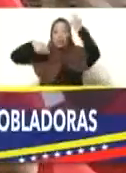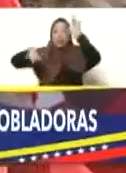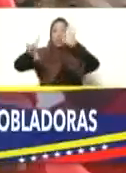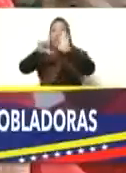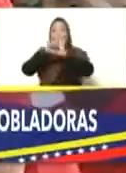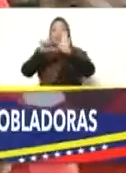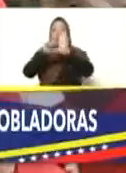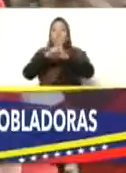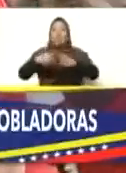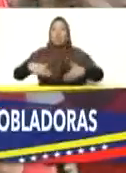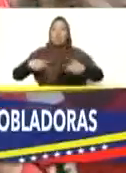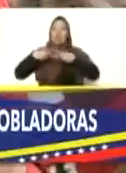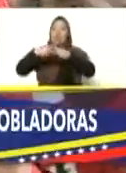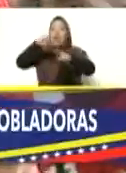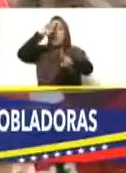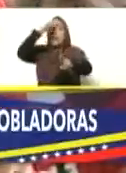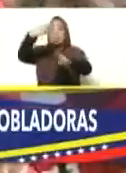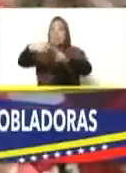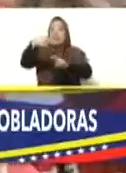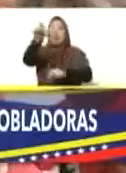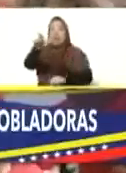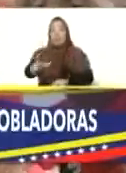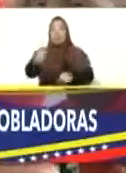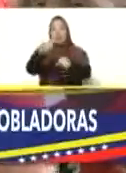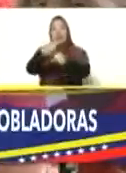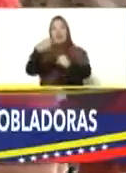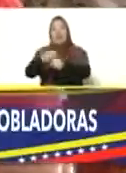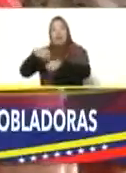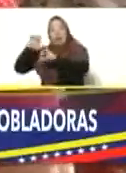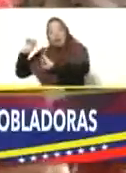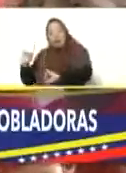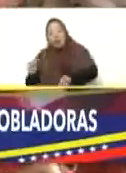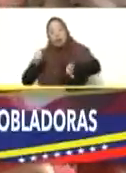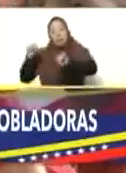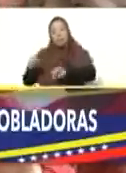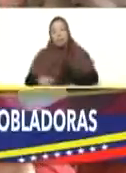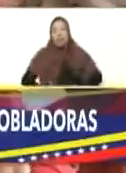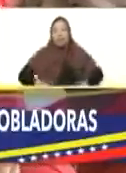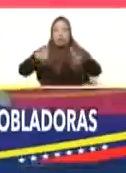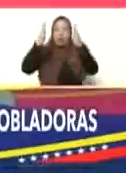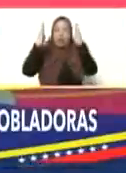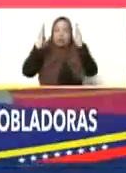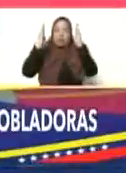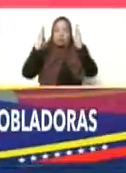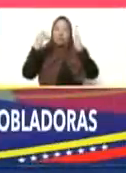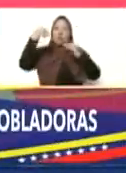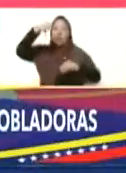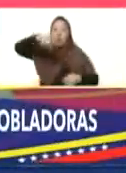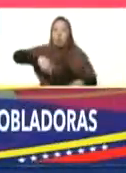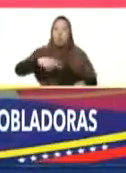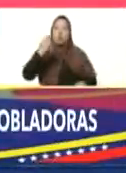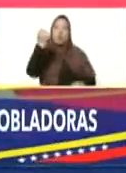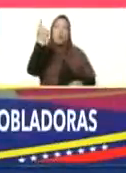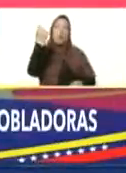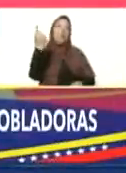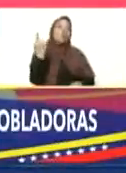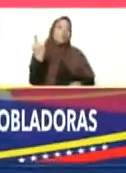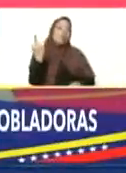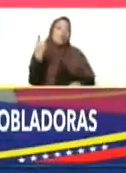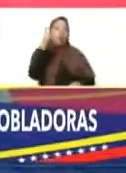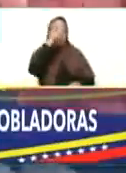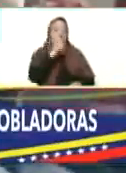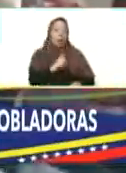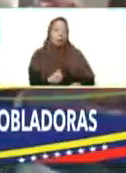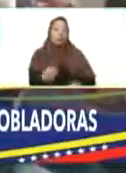de dignificación de las trabajadoras trabajadores residenciales eso fue en el año 2011 y yo francamente tenemos una ley